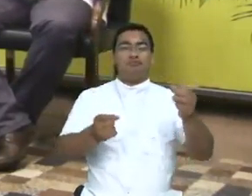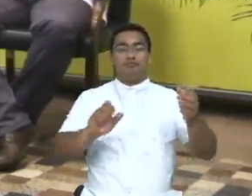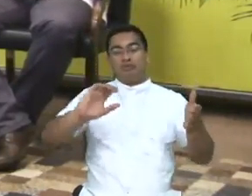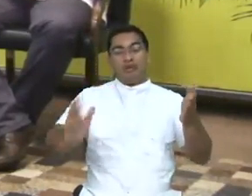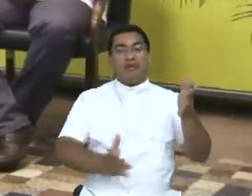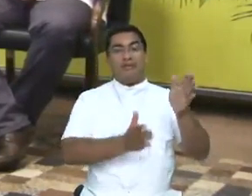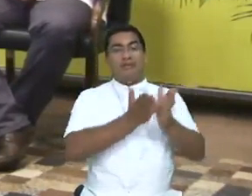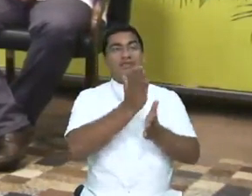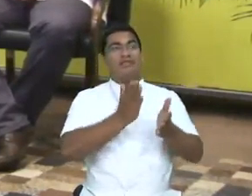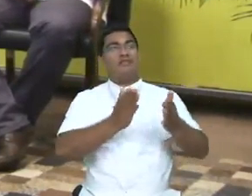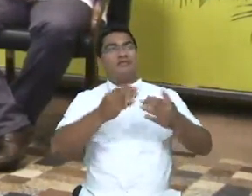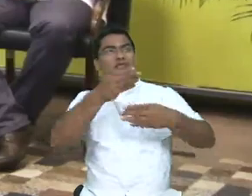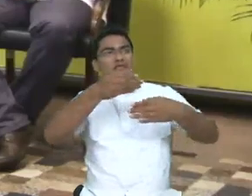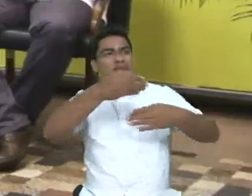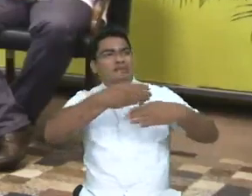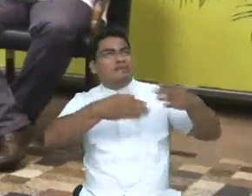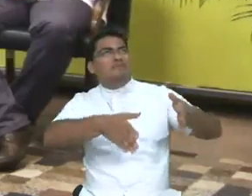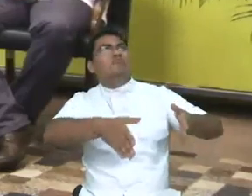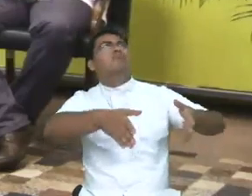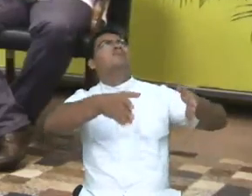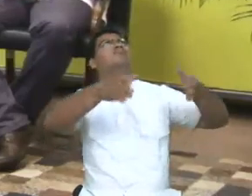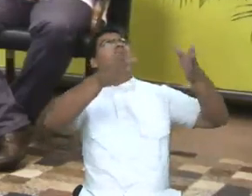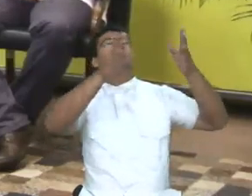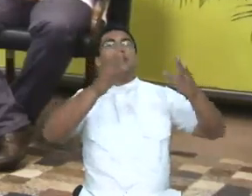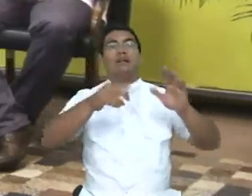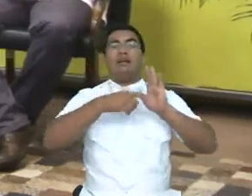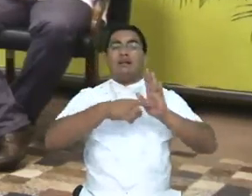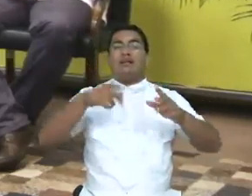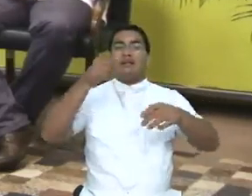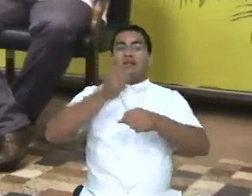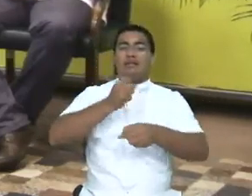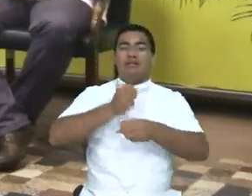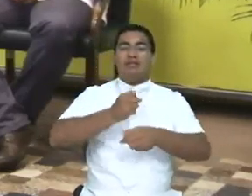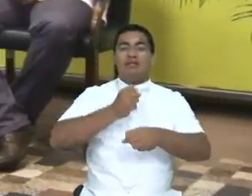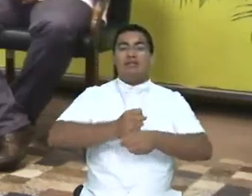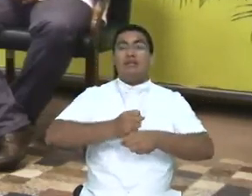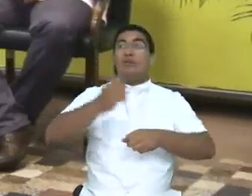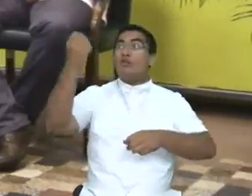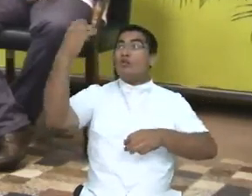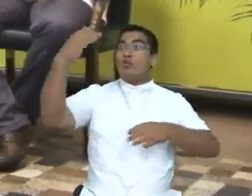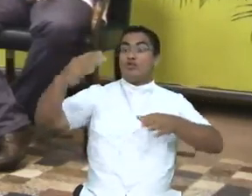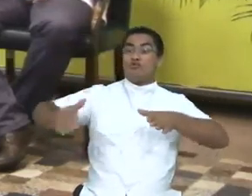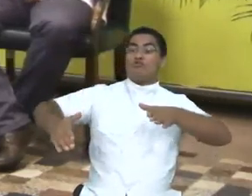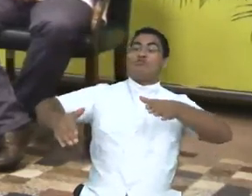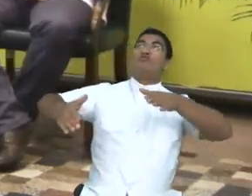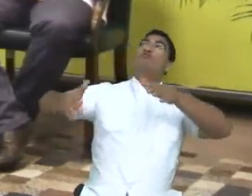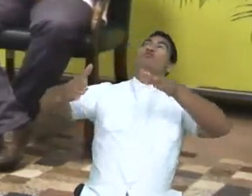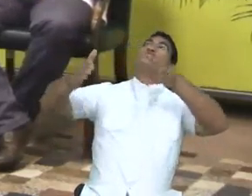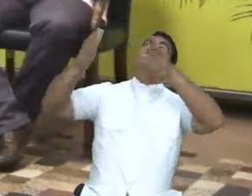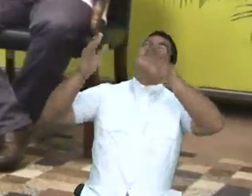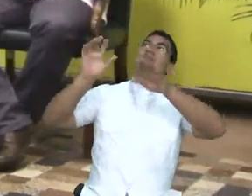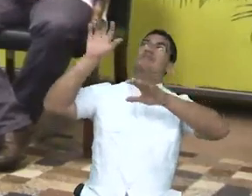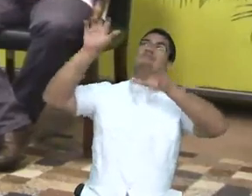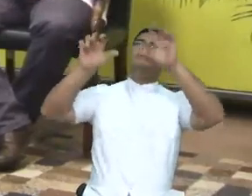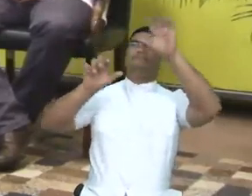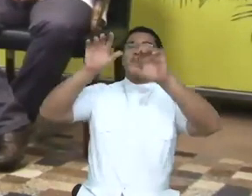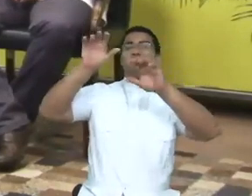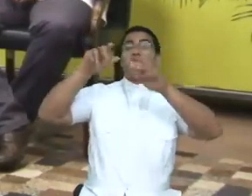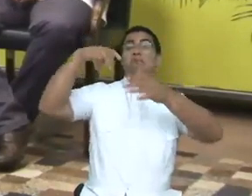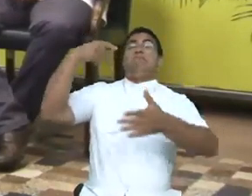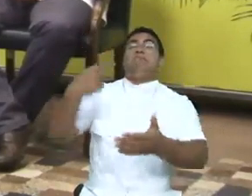Los albañiles, los constructores, los trabajadores de las grandes torres eléctricas pueden sufrir caídas. Sí. Y si no son atendidos adecuadamente, pueden quedar con una